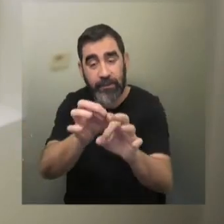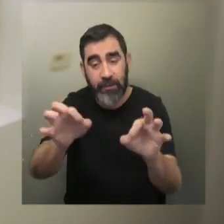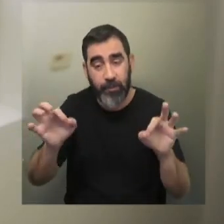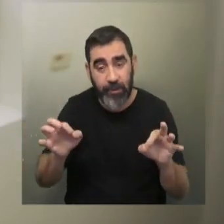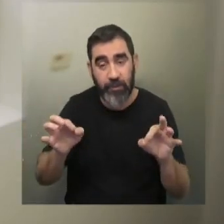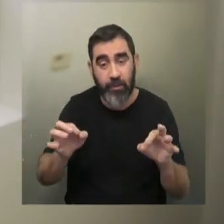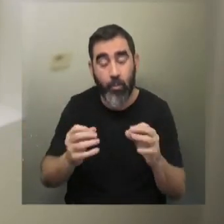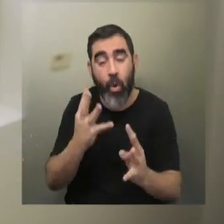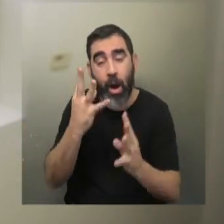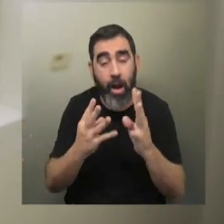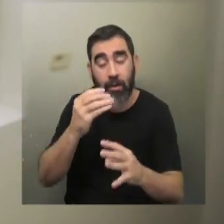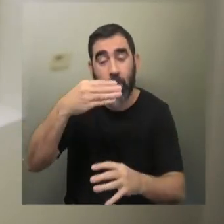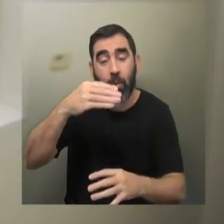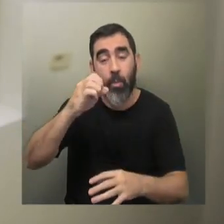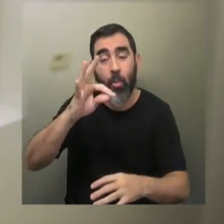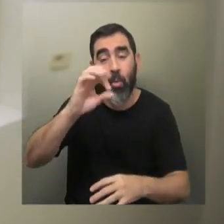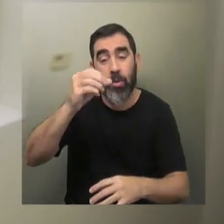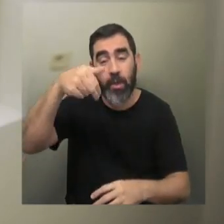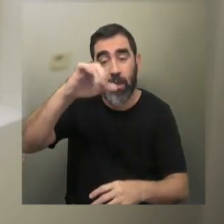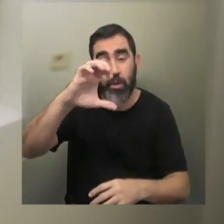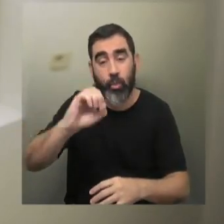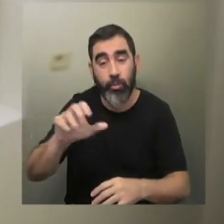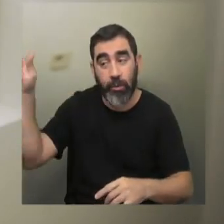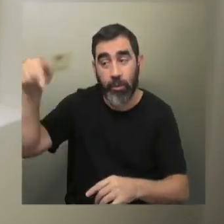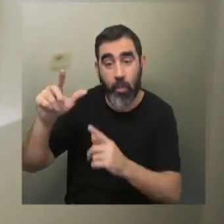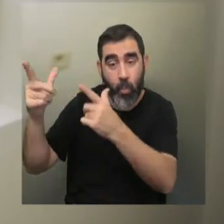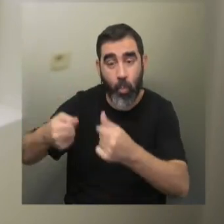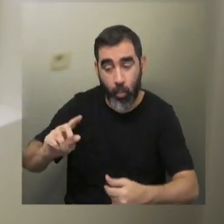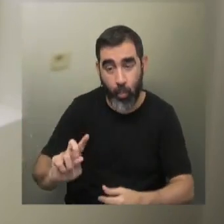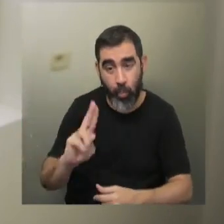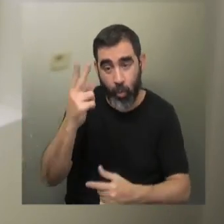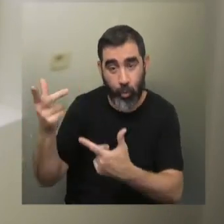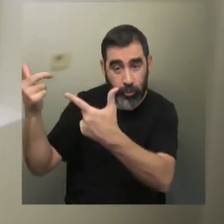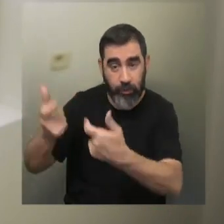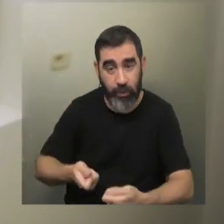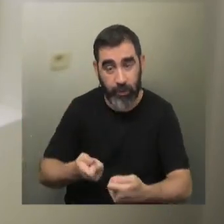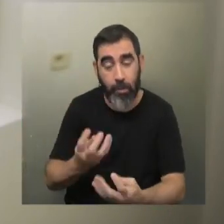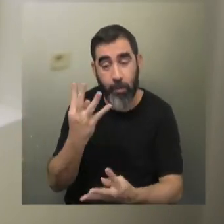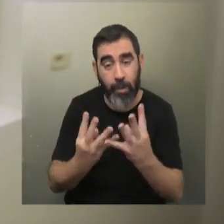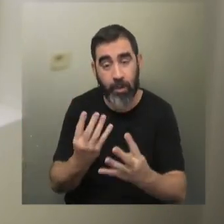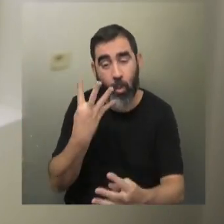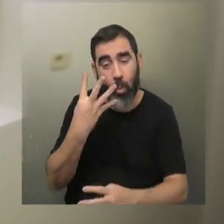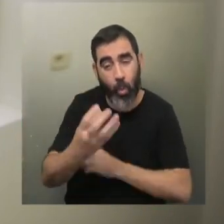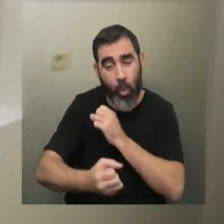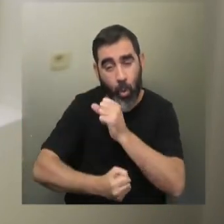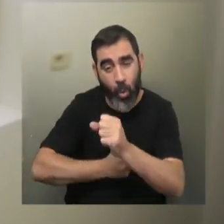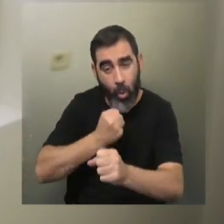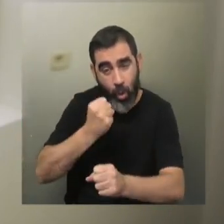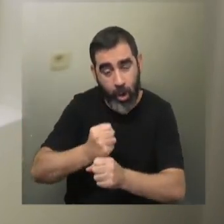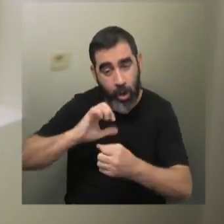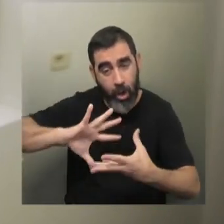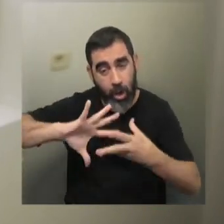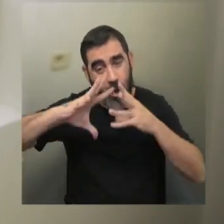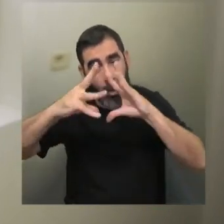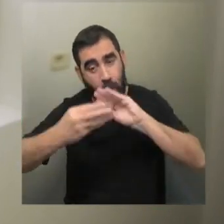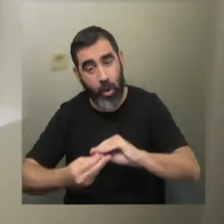de un jardín botánico, y la importamos a Uruguay. Esa planta estuvimos 4 años haciendo una adaptación